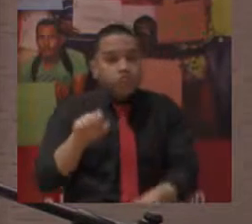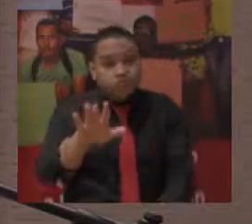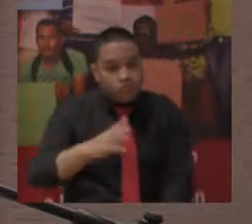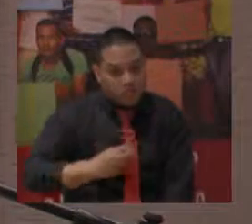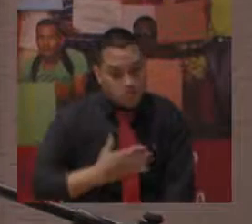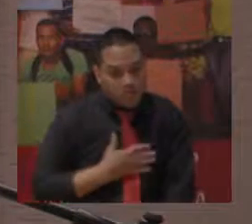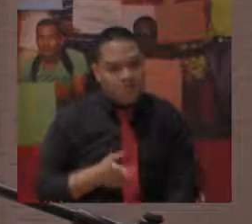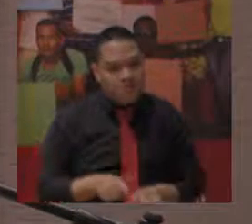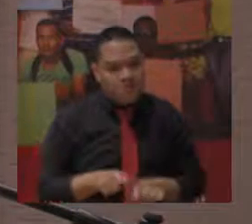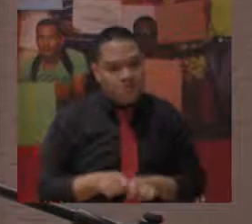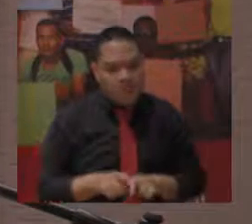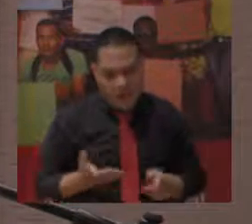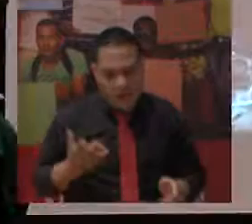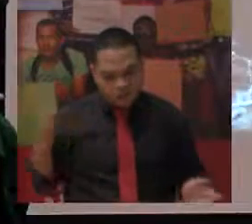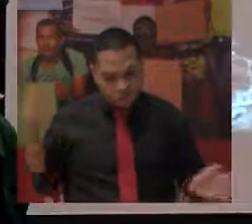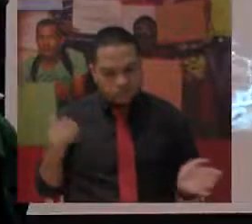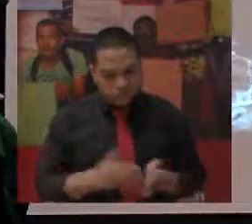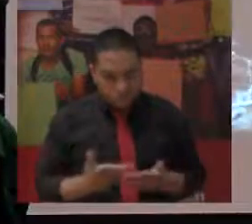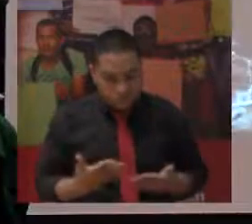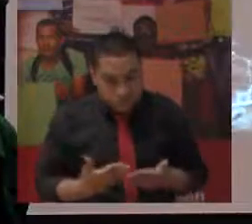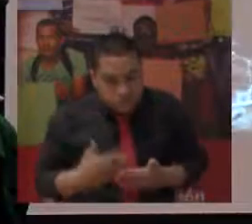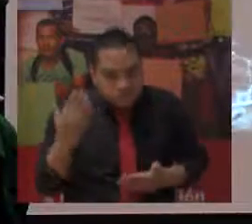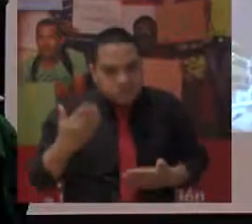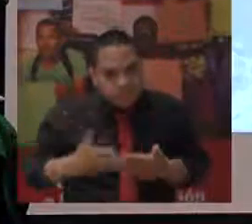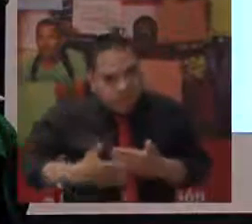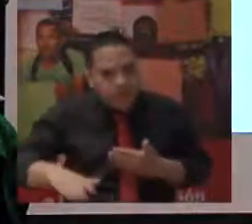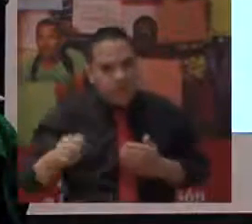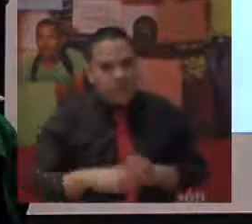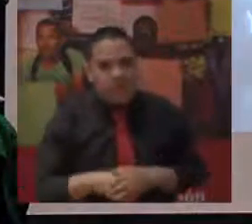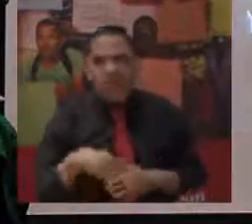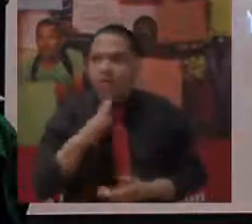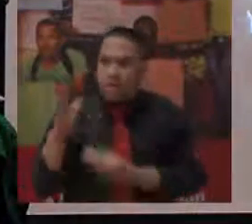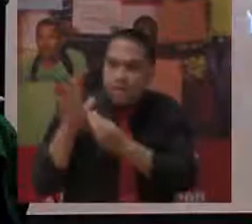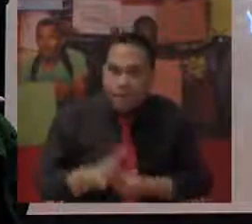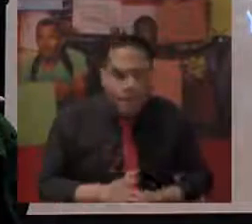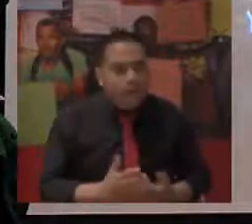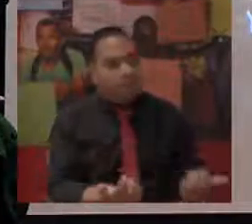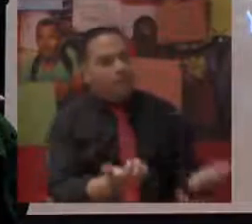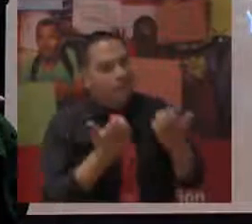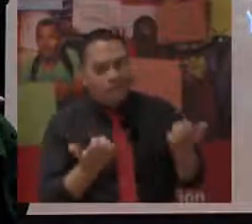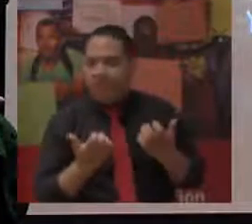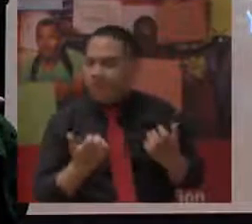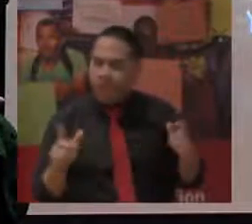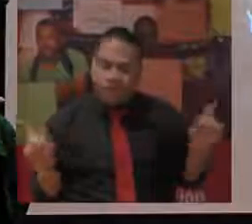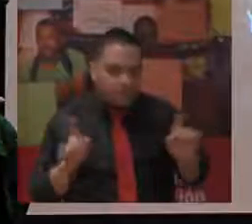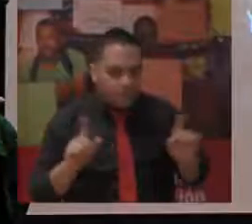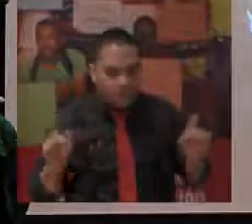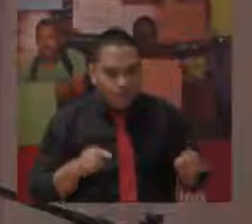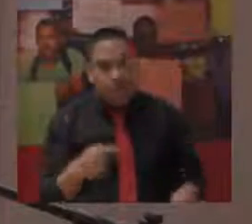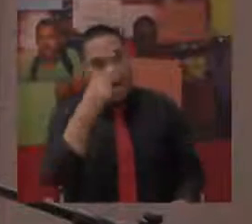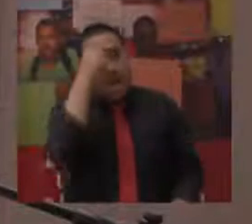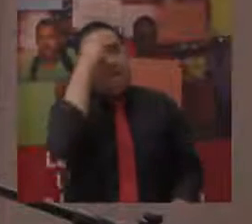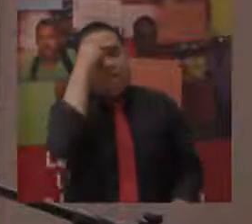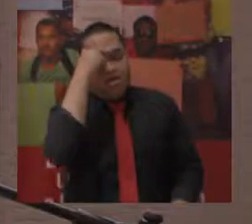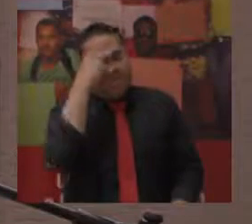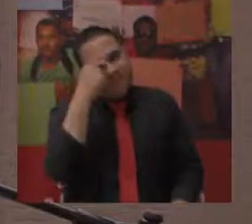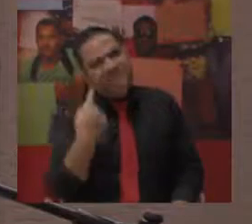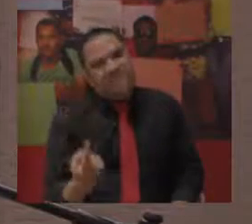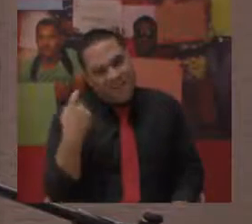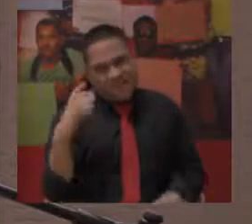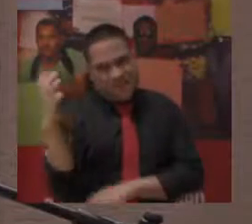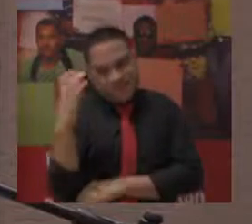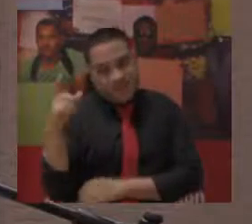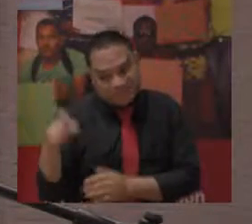Volver a arrancar ojalá sin estigmatizaciones, ojalá sin rechazo. Esa sigue siendo una tarea pendiente en Colombia.